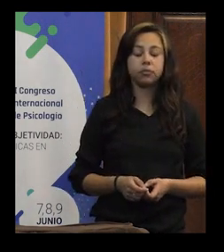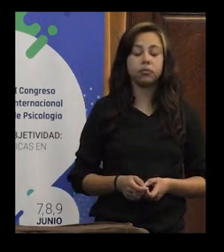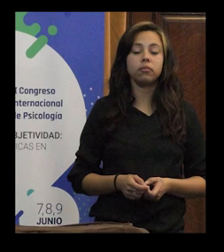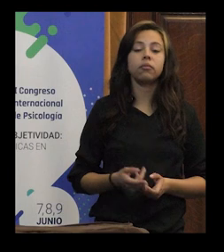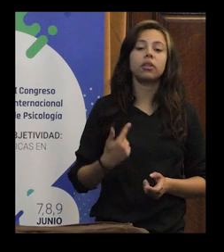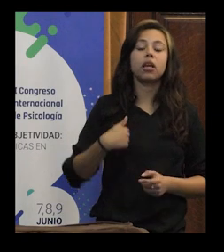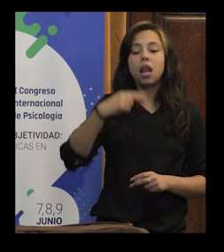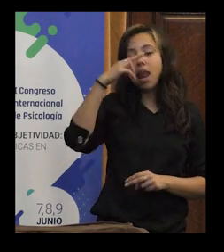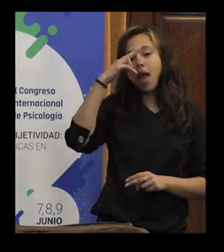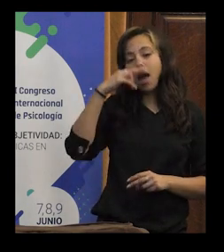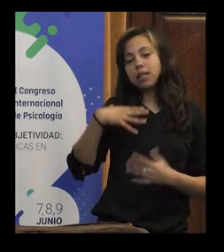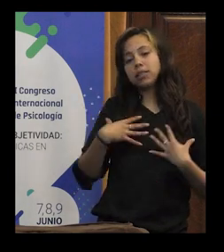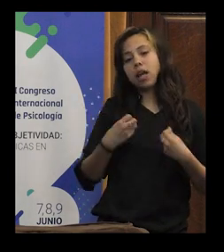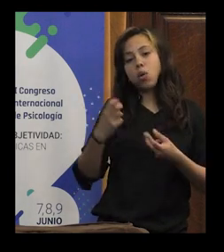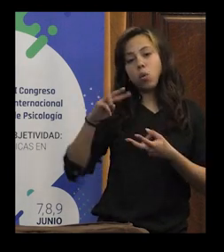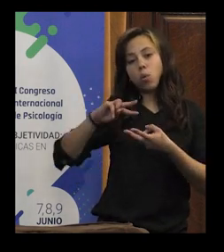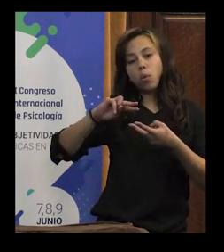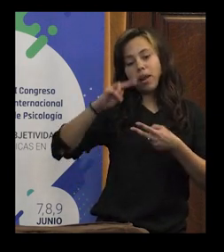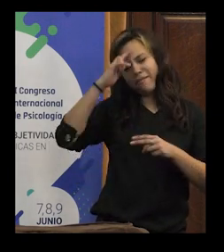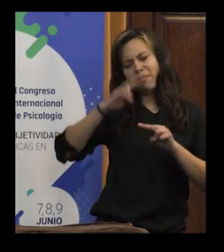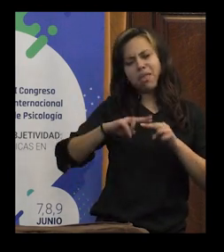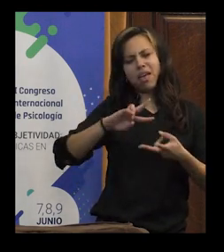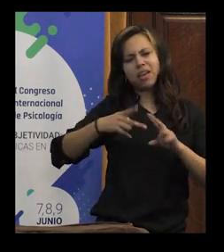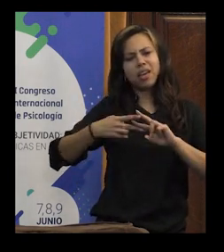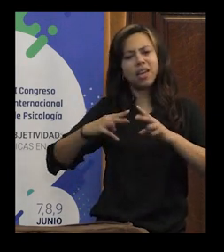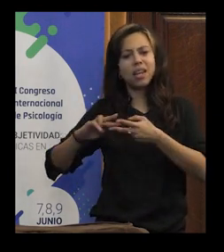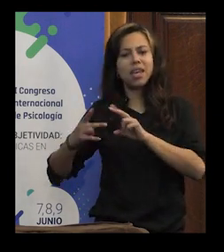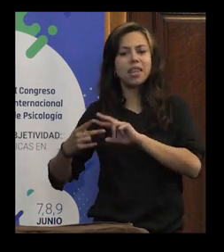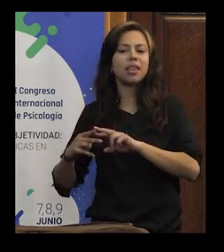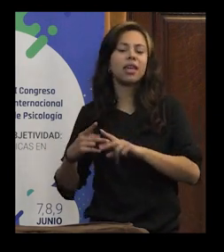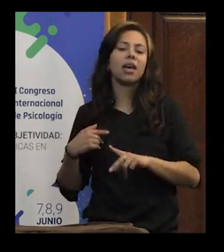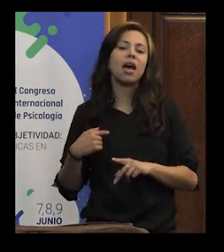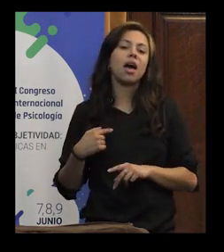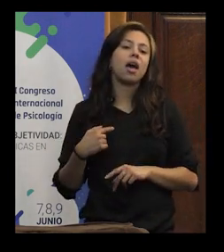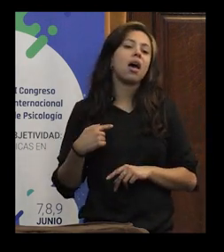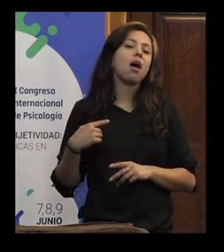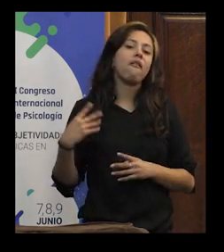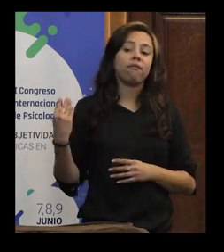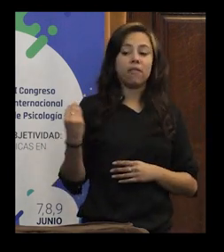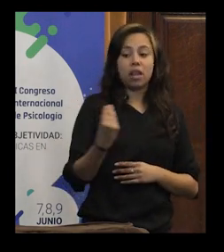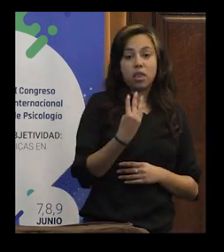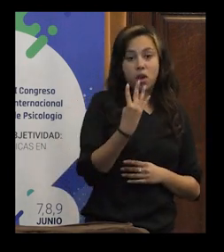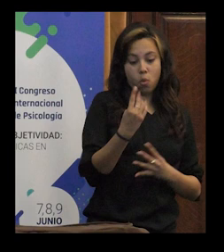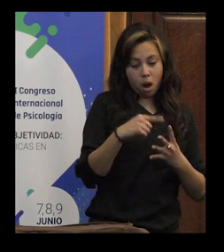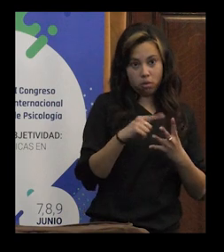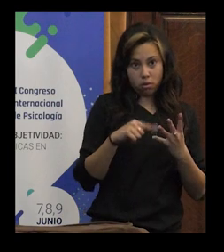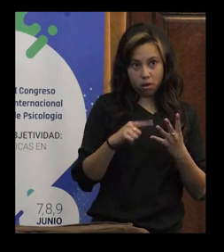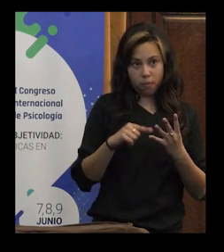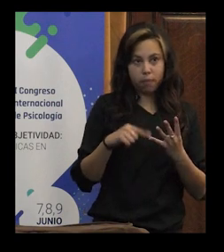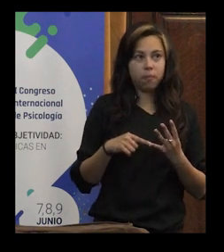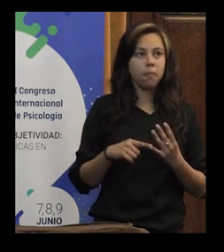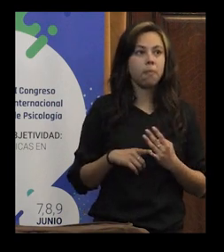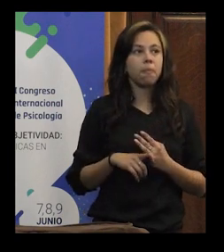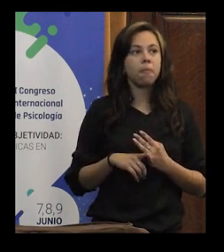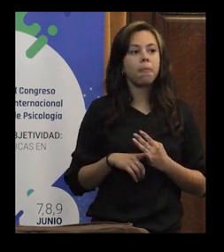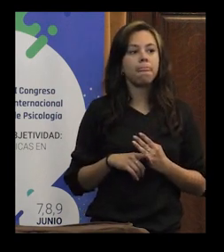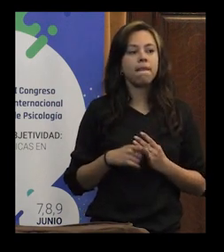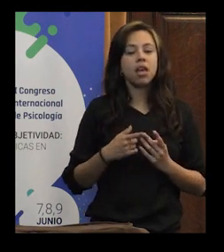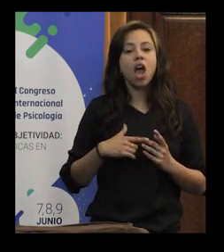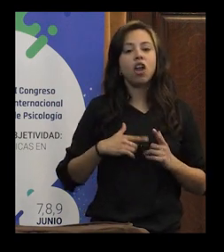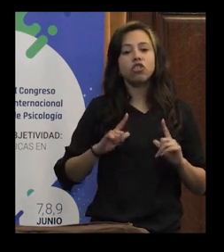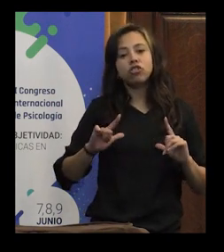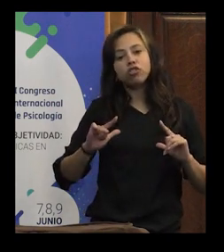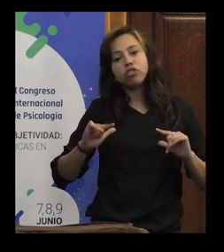genéticas herdadas pertencem à quarta posição, no caso 4, tá? Lá de baixo controle